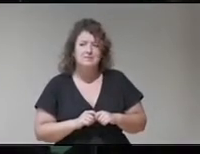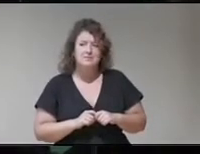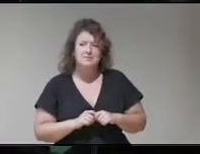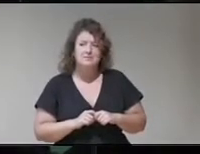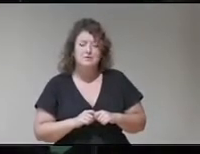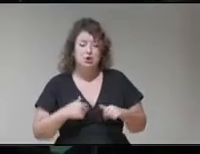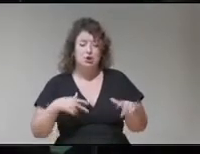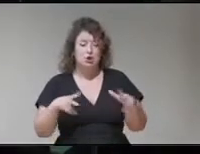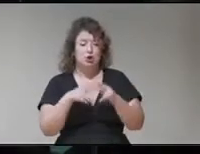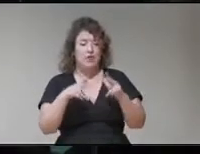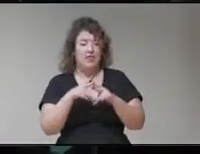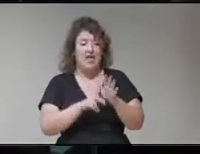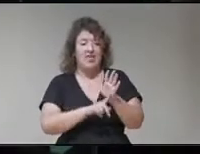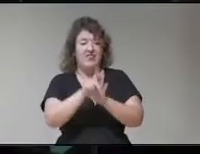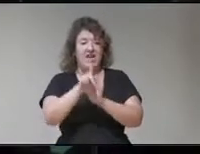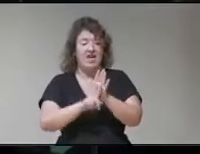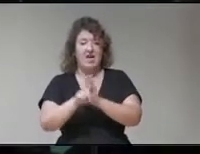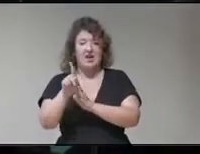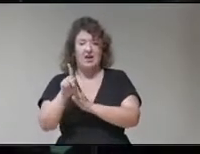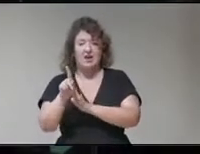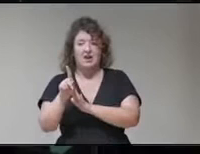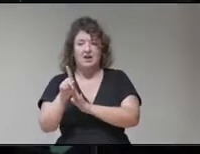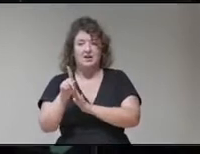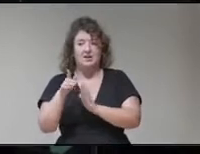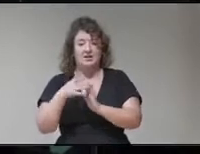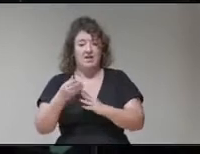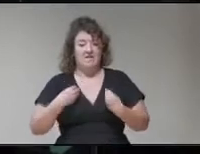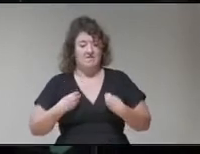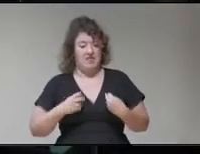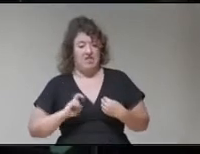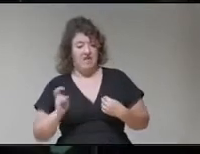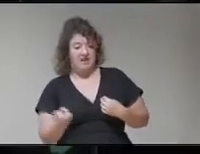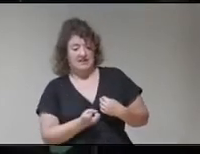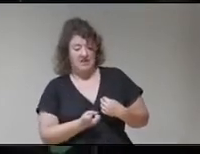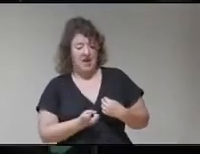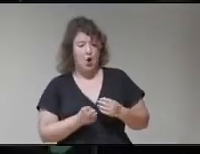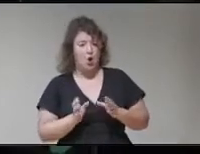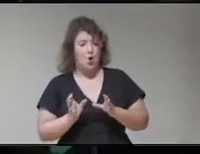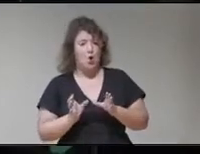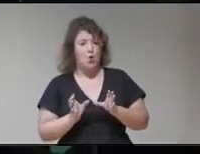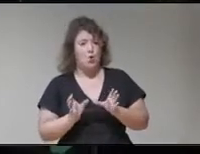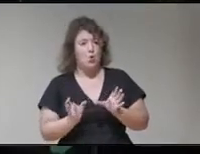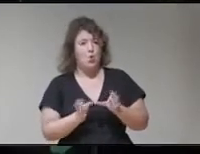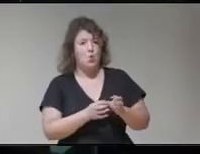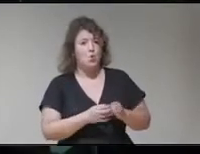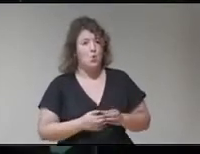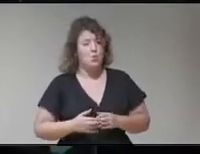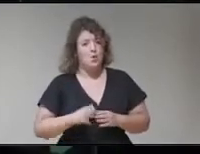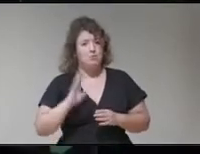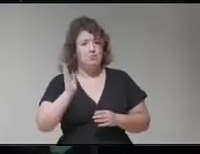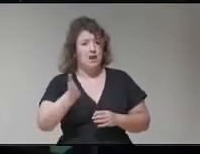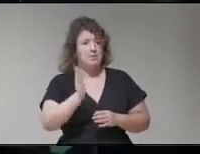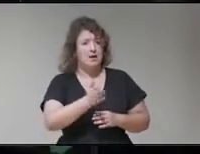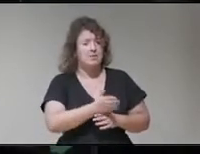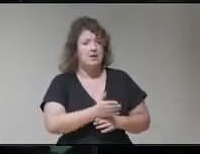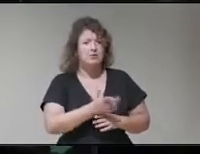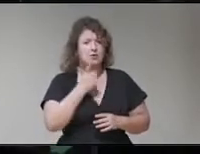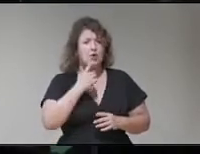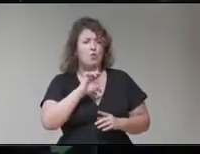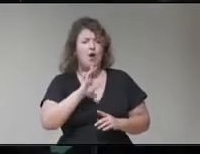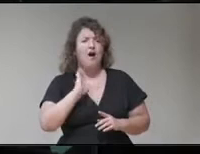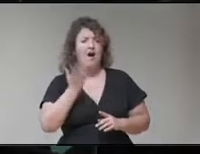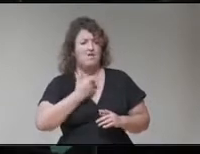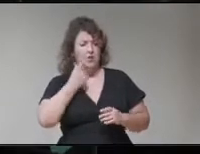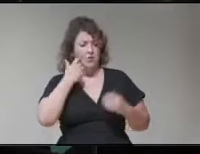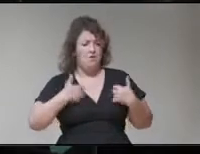las sociedades hay también un decremento en la biodiversidad y en los grupos que existen. ¿Qué consecuencias tiene eso a nivel funcional o a nivel,